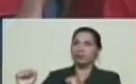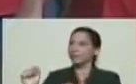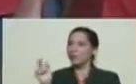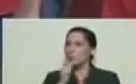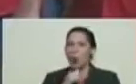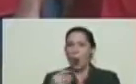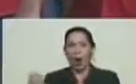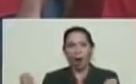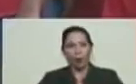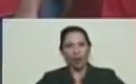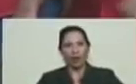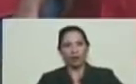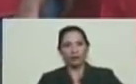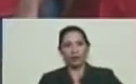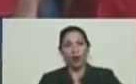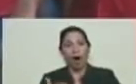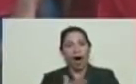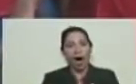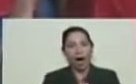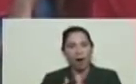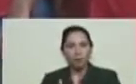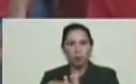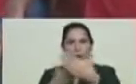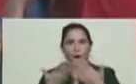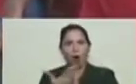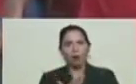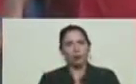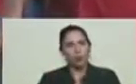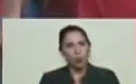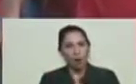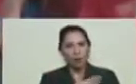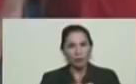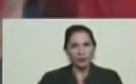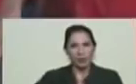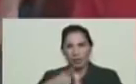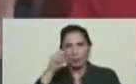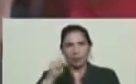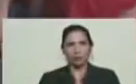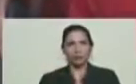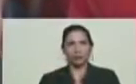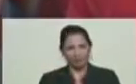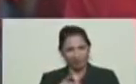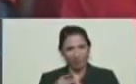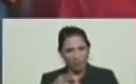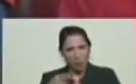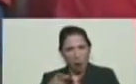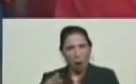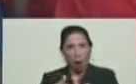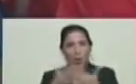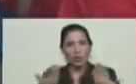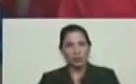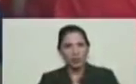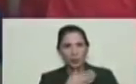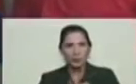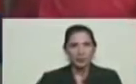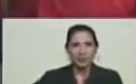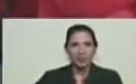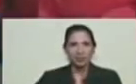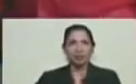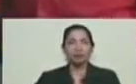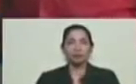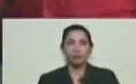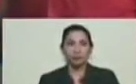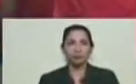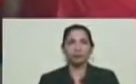ante el magnicidio frustrado contra nuestro presidente Nicolás Maduro. Y ese magnicidio obedece fundamentalmente a